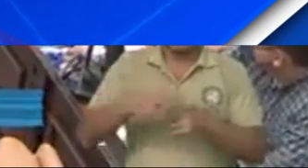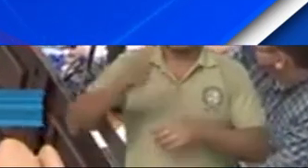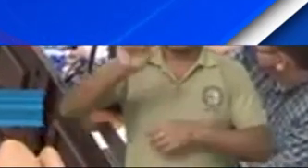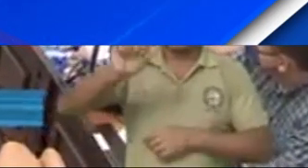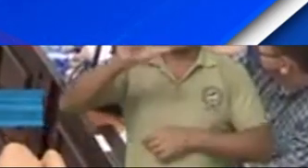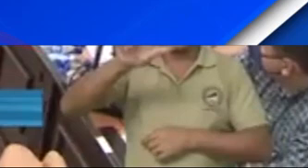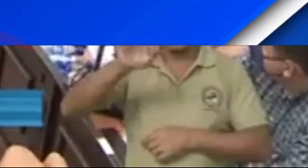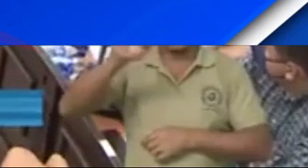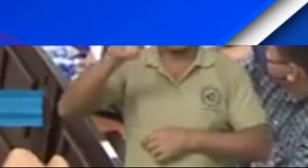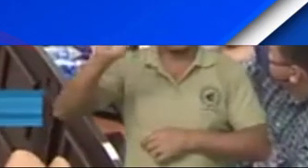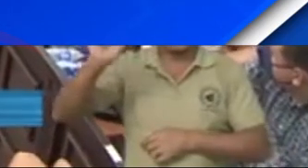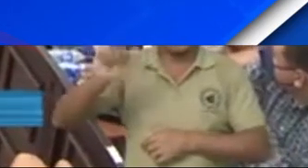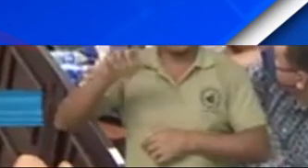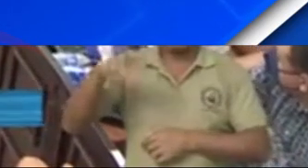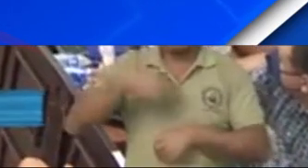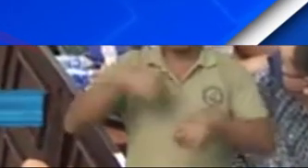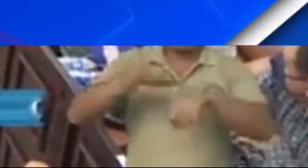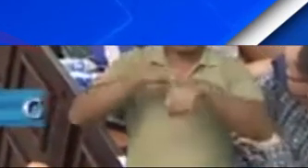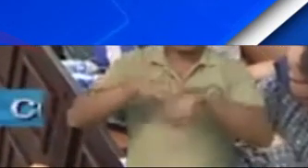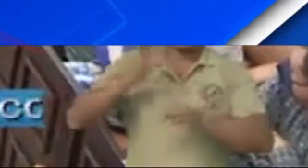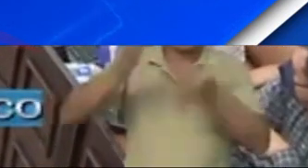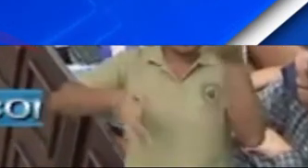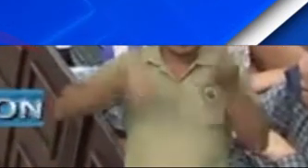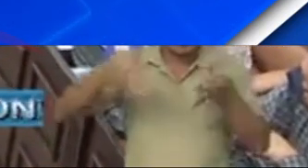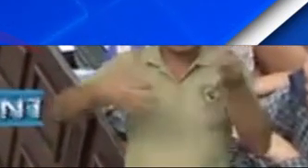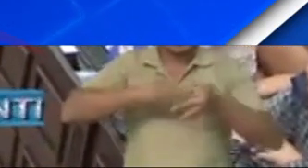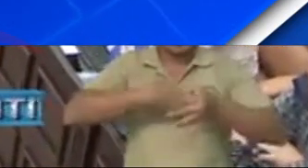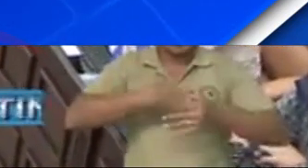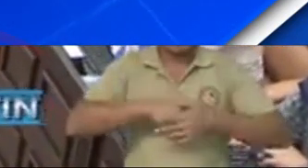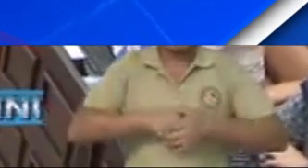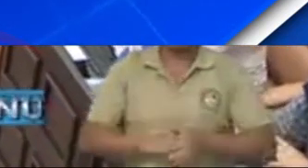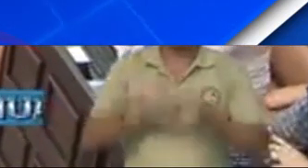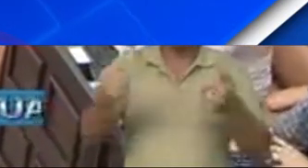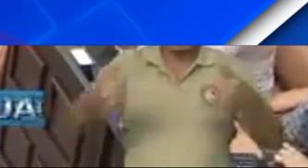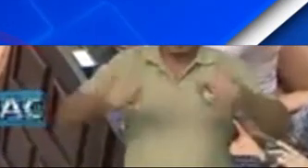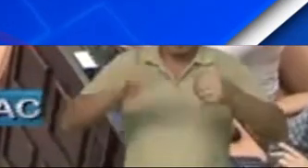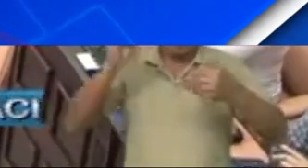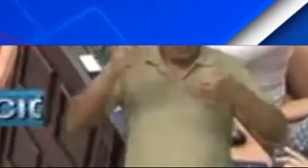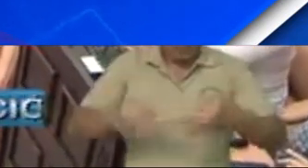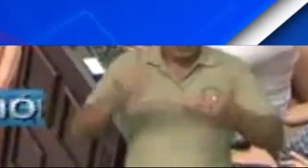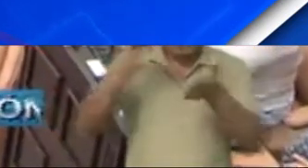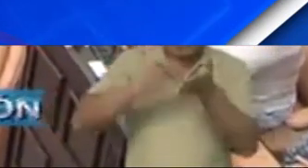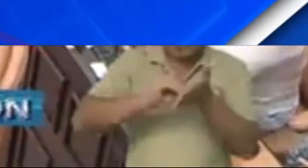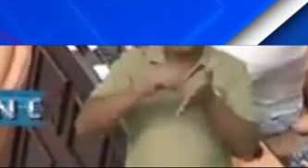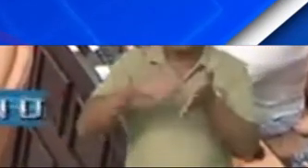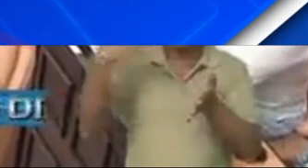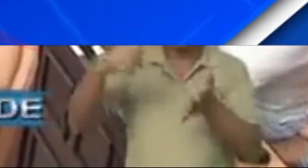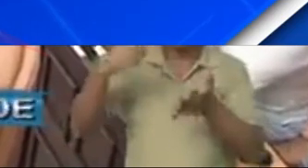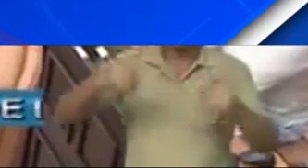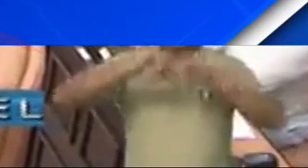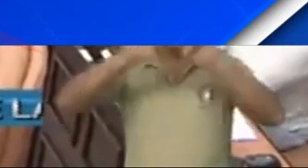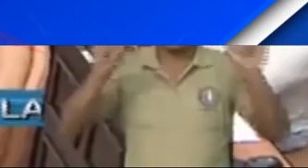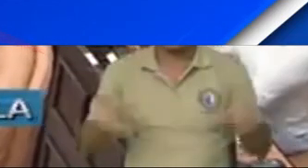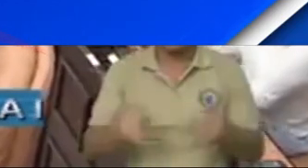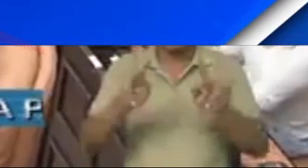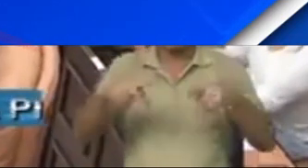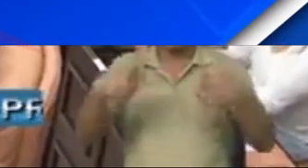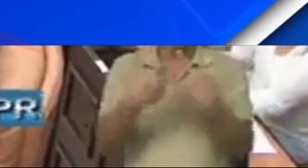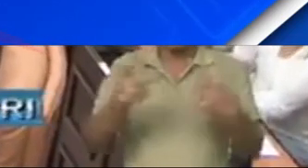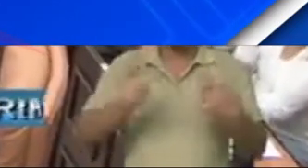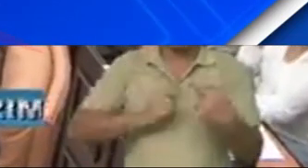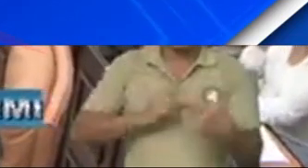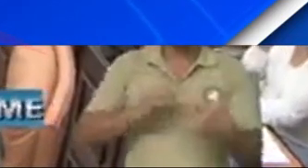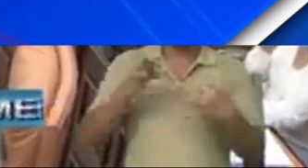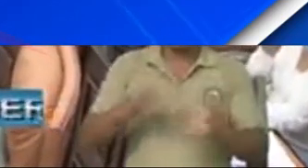organización internacional con personalidad jurídica propia, establecida y regida por el derecho internacional público, y gozará de